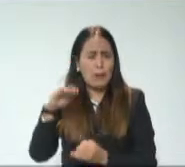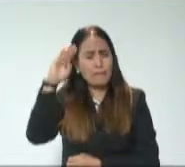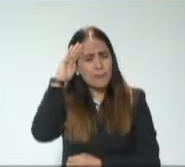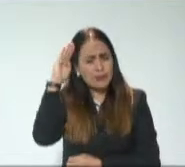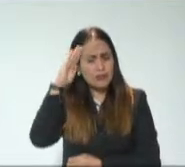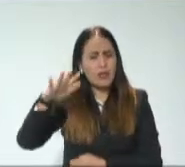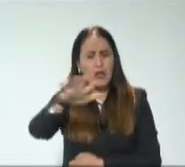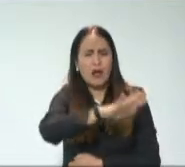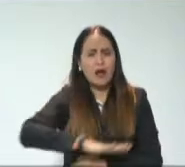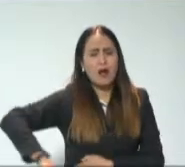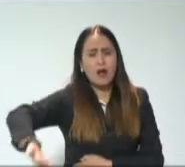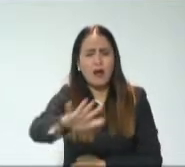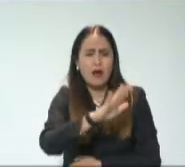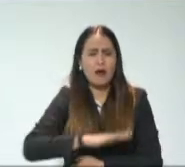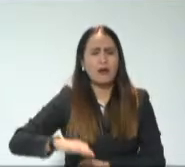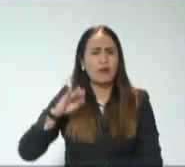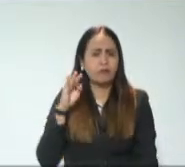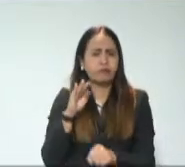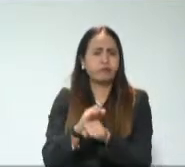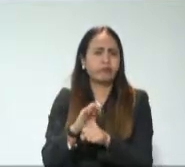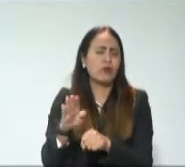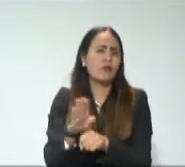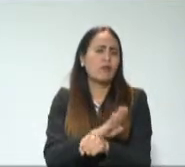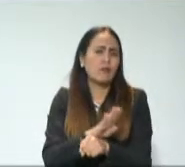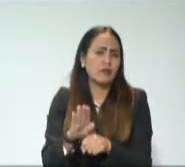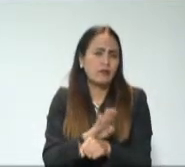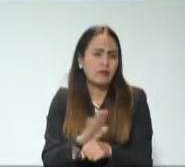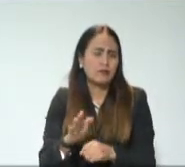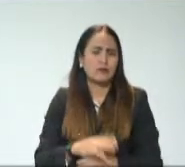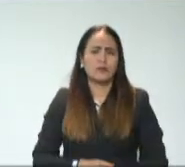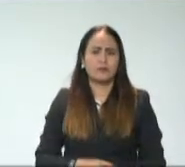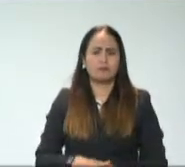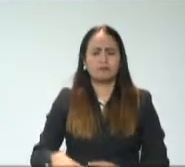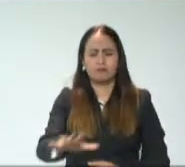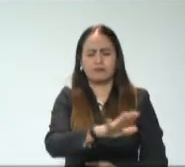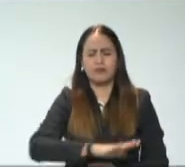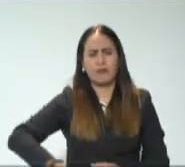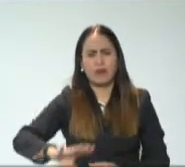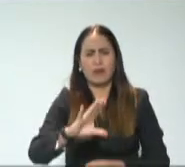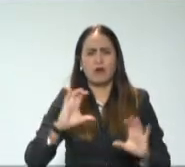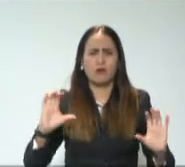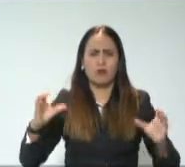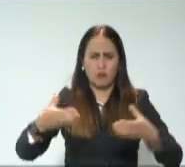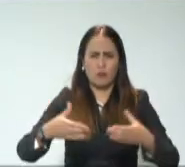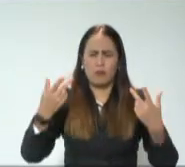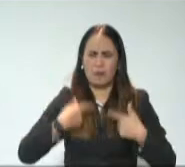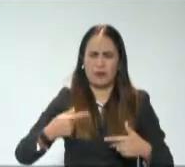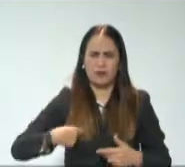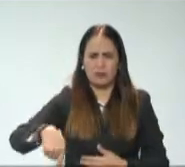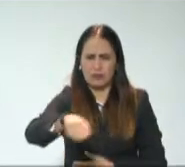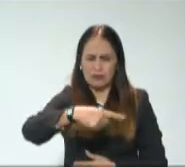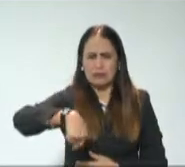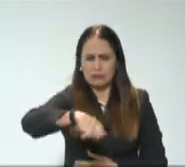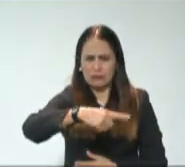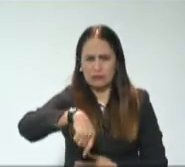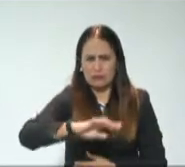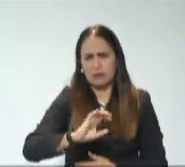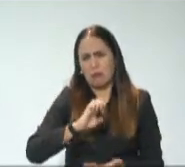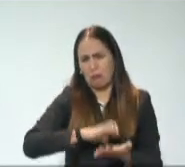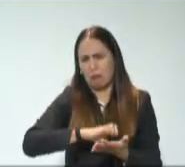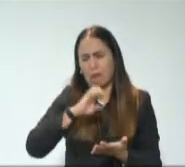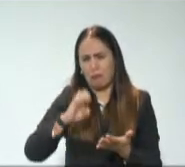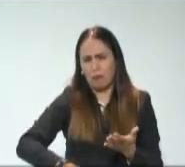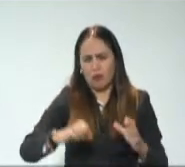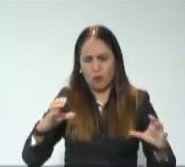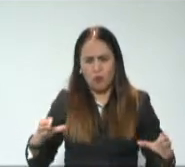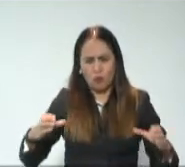bien de la comunidad es decir en una comunidad en donde si vamos a vamos a pensar en una comunidad de